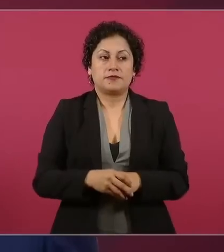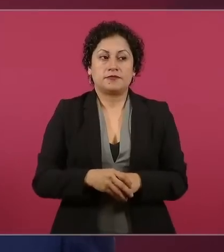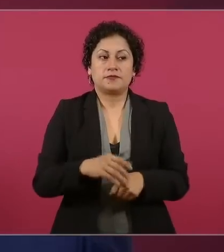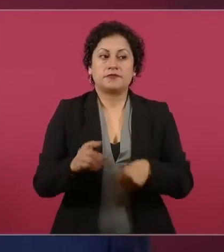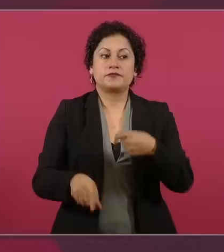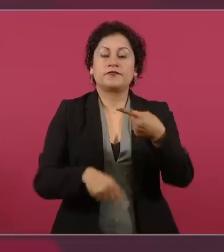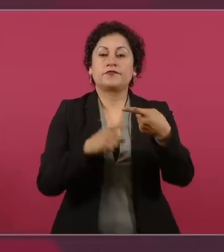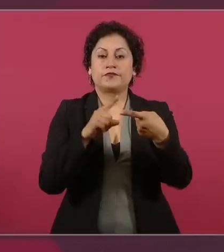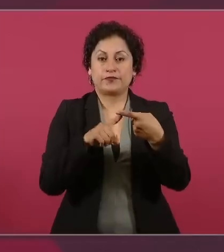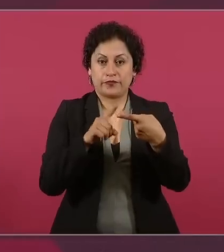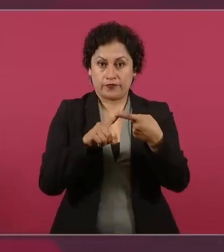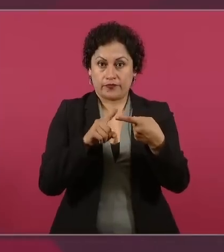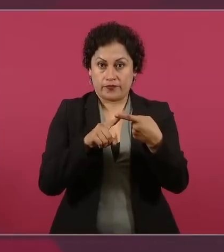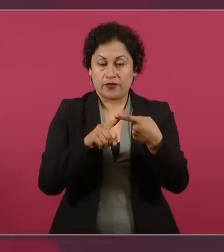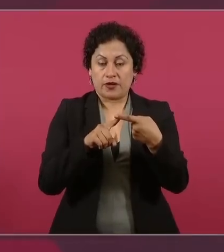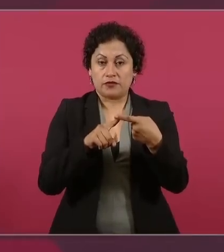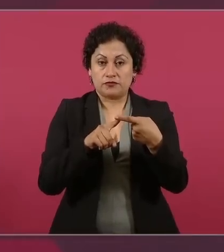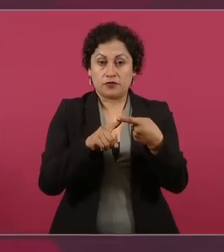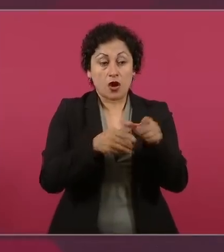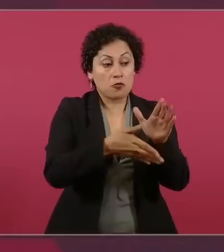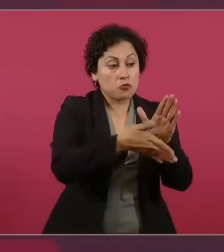Una es concluir todas las obras,